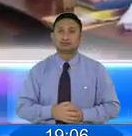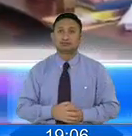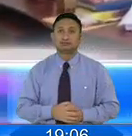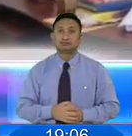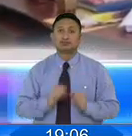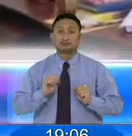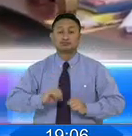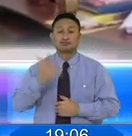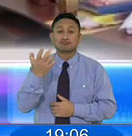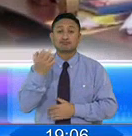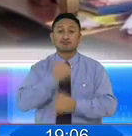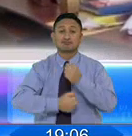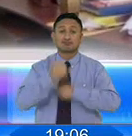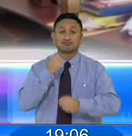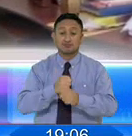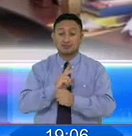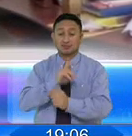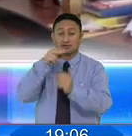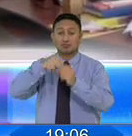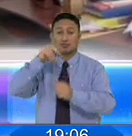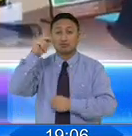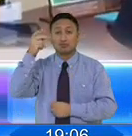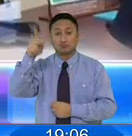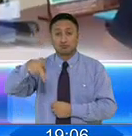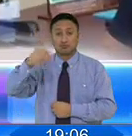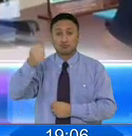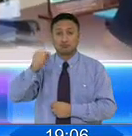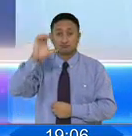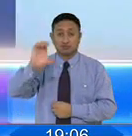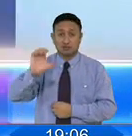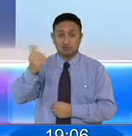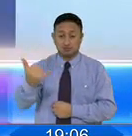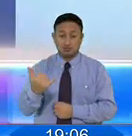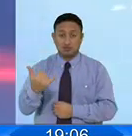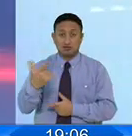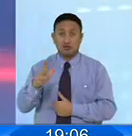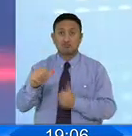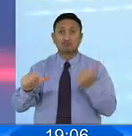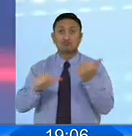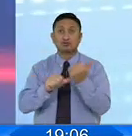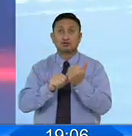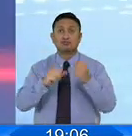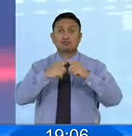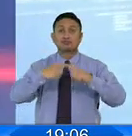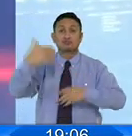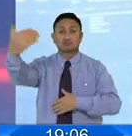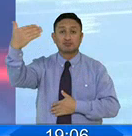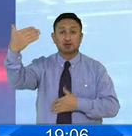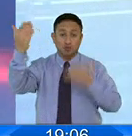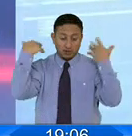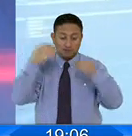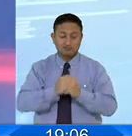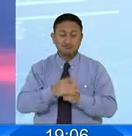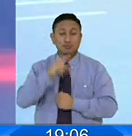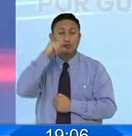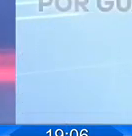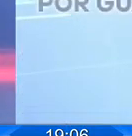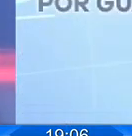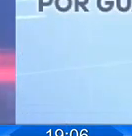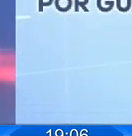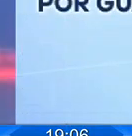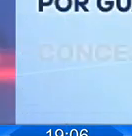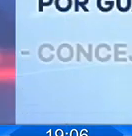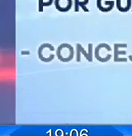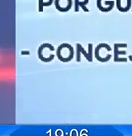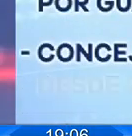años de militancia en el Partido Social Cristiano, Susana González fue asesora del exalcalde de Guayaquil, Jaime Nebot, entre el